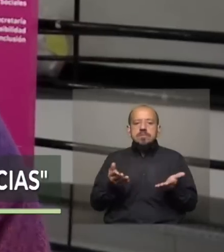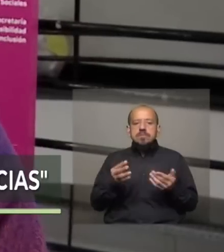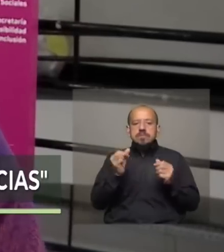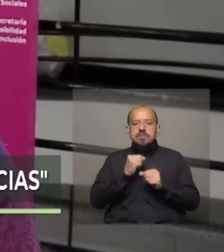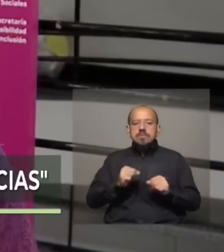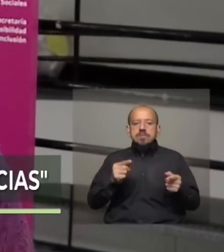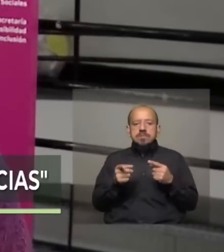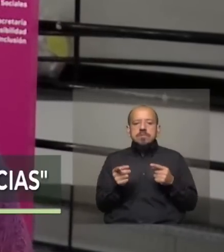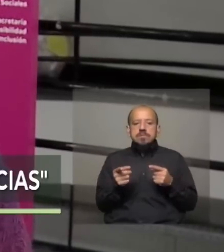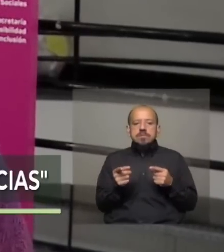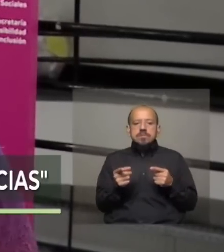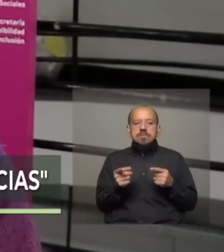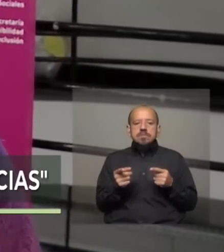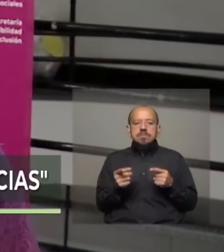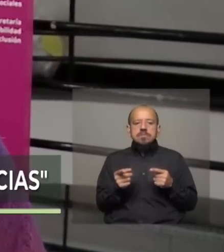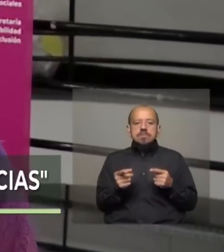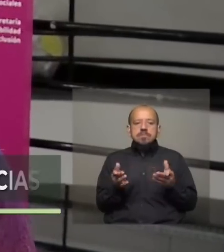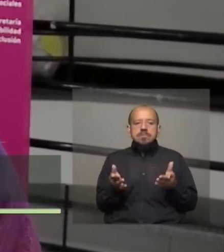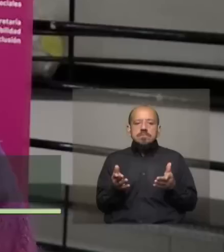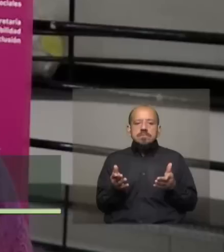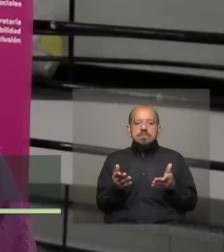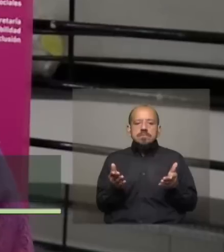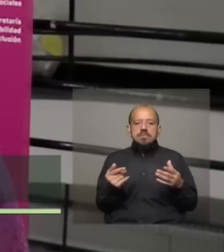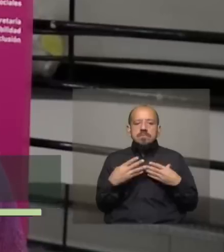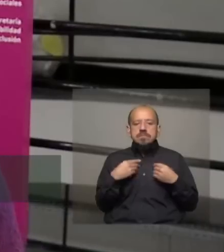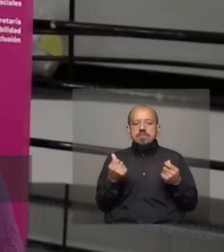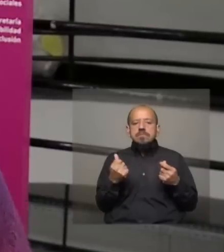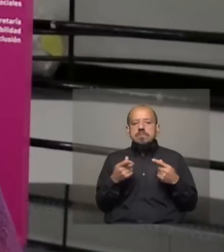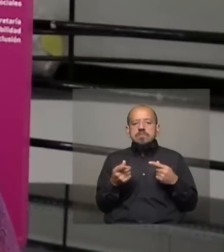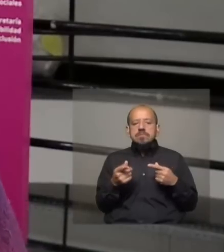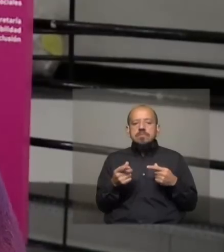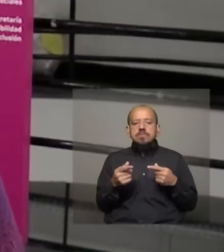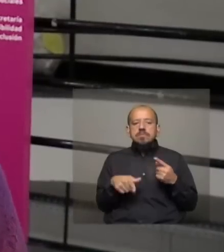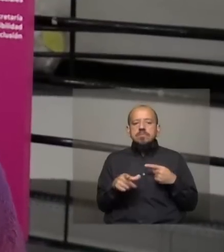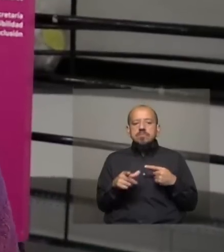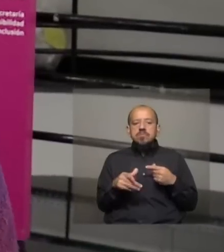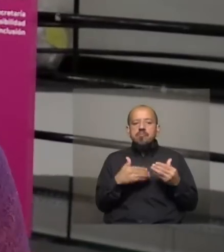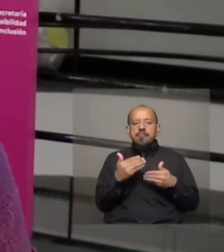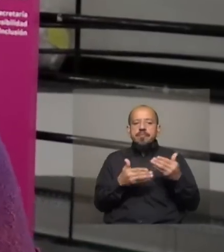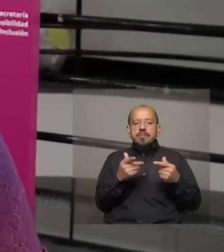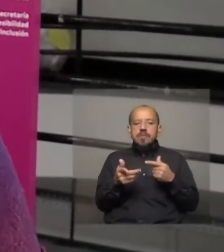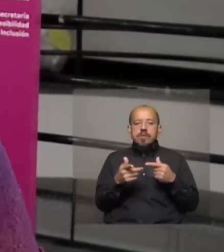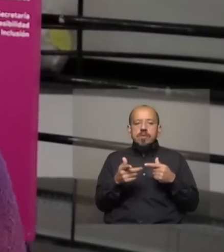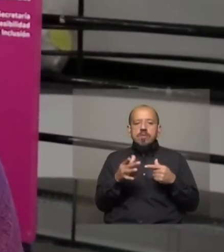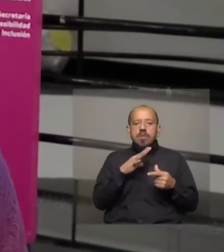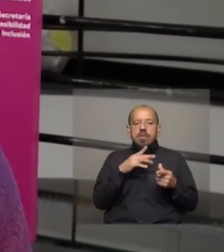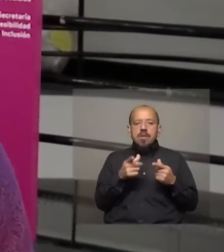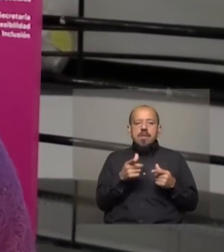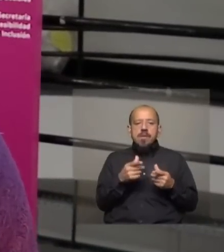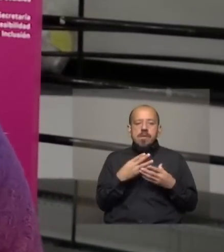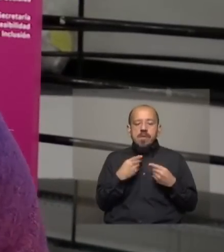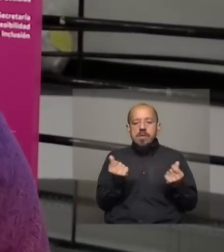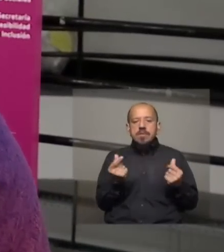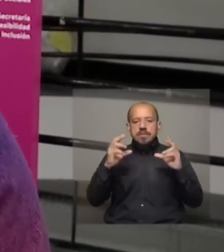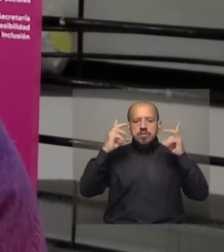bueno de alguna manera este expresar Cómo se sintió este como procesar esa eso que te pasa cuando te sentís